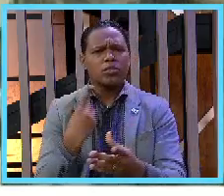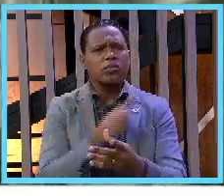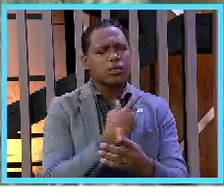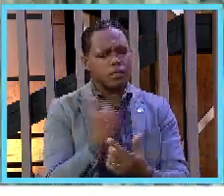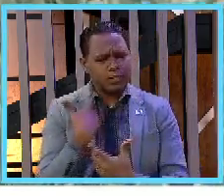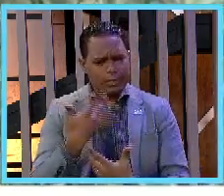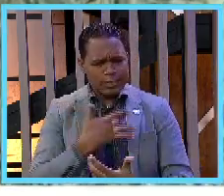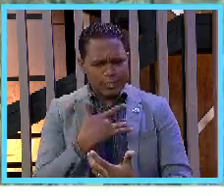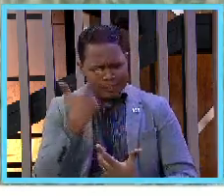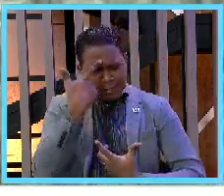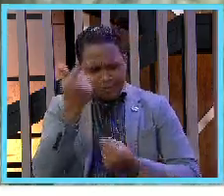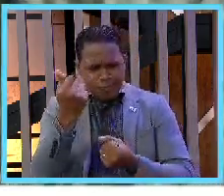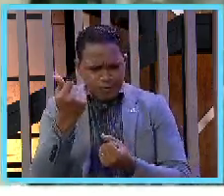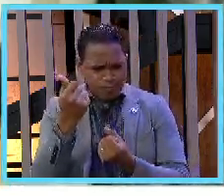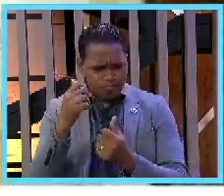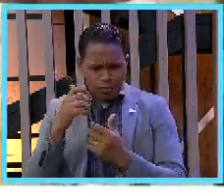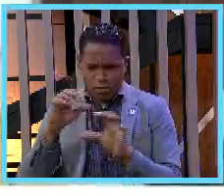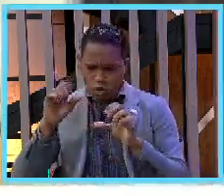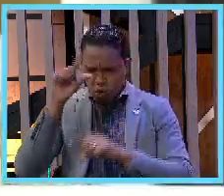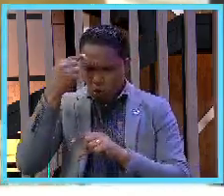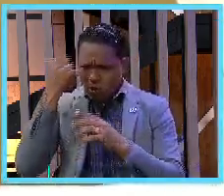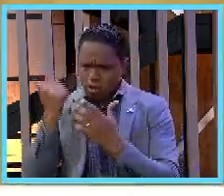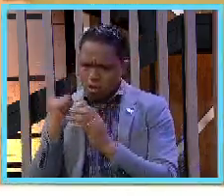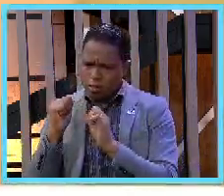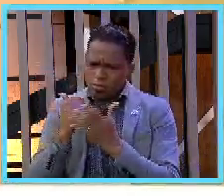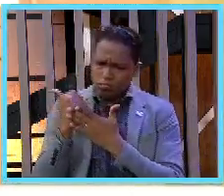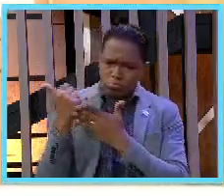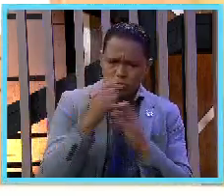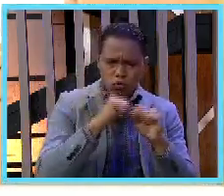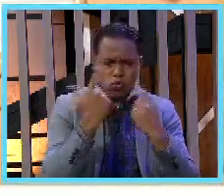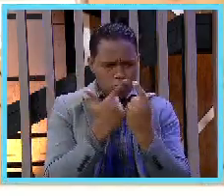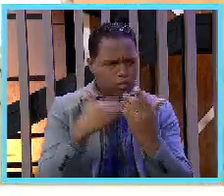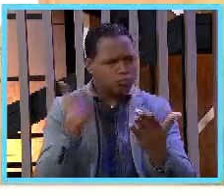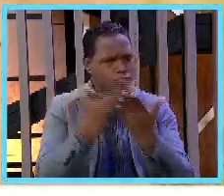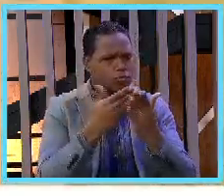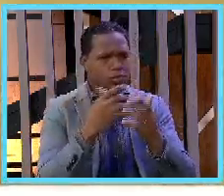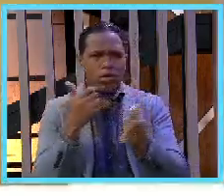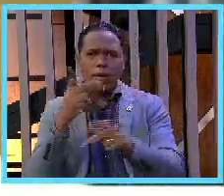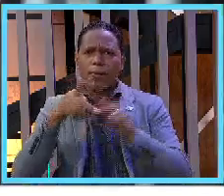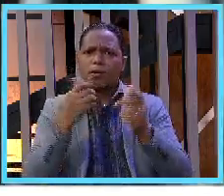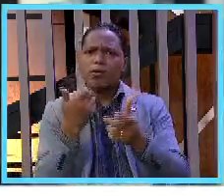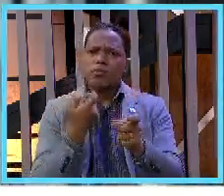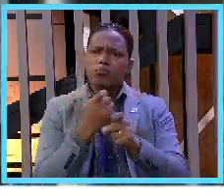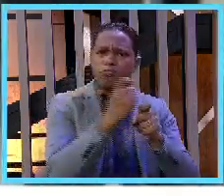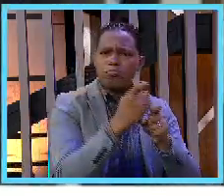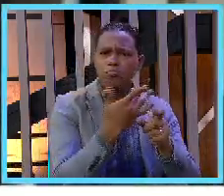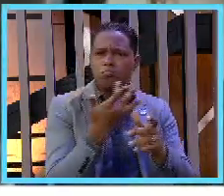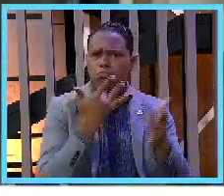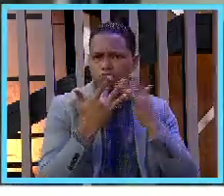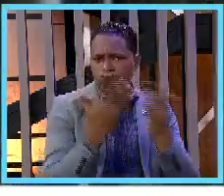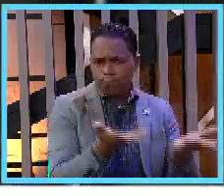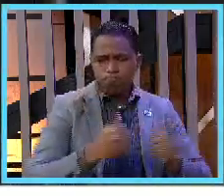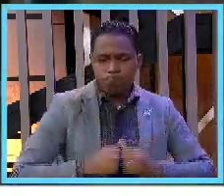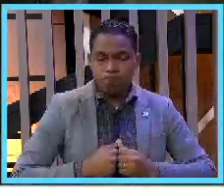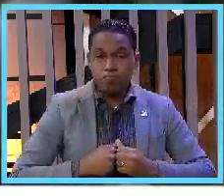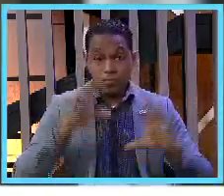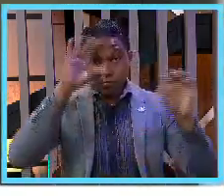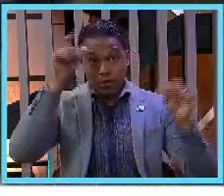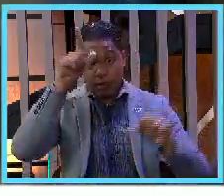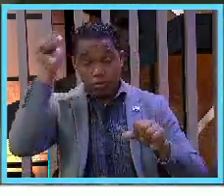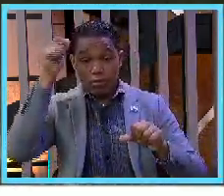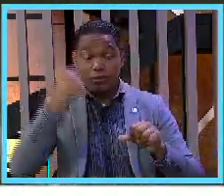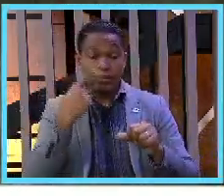ayudas sociales del gobierno lleguen a las zonas afectadas. Así que tendremos la reacción de los legisladores. Además, el presidente Luis Abinader aseguró que el gobierno